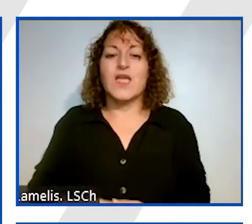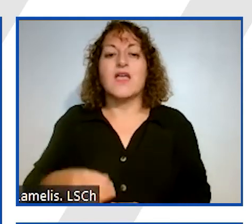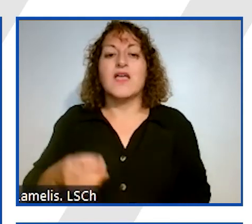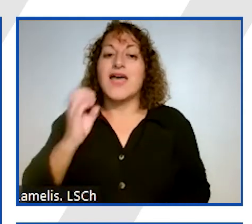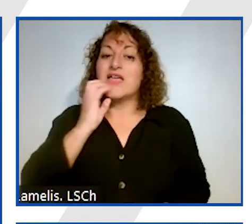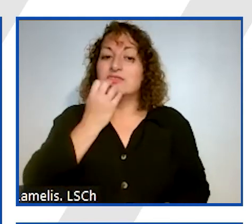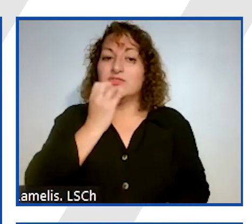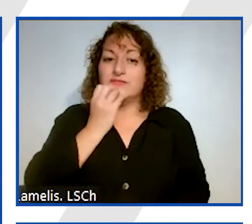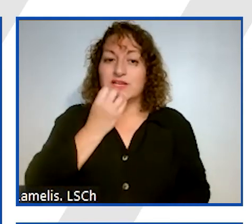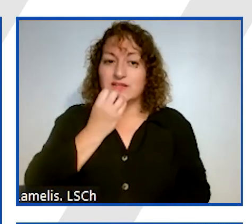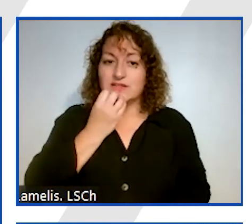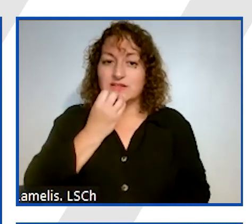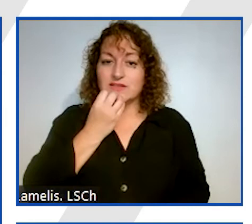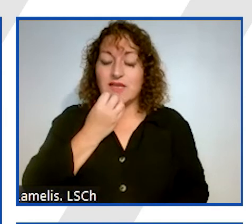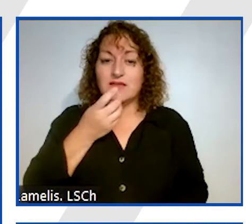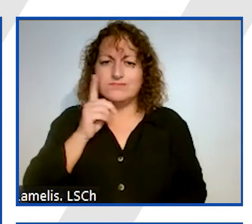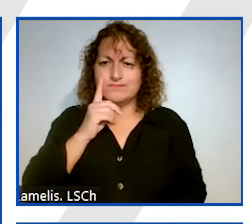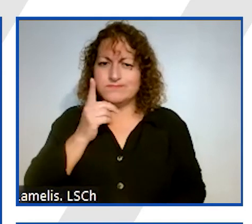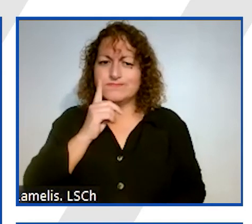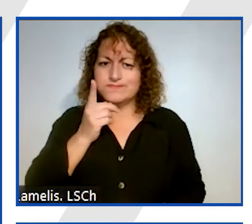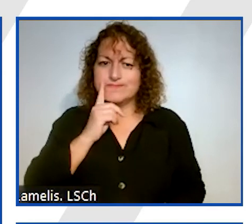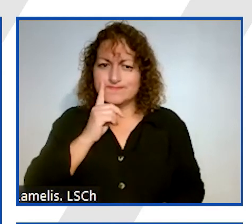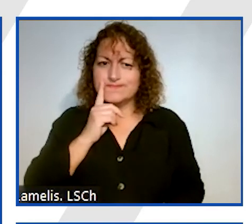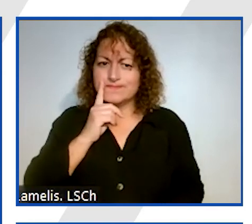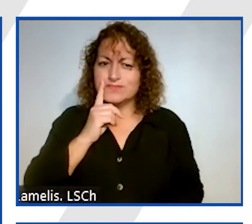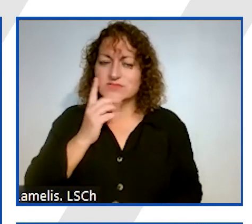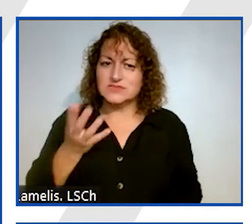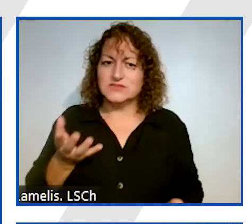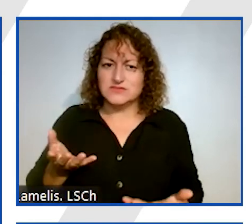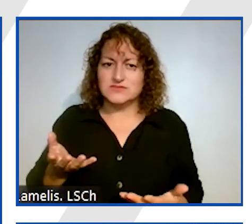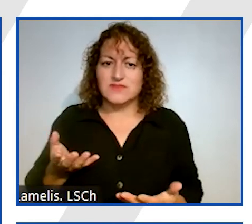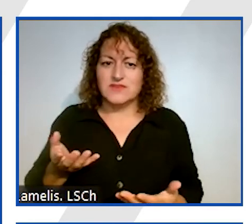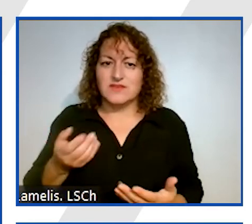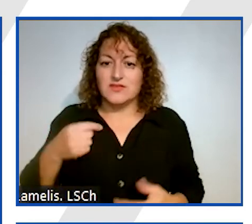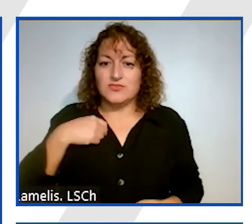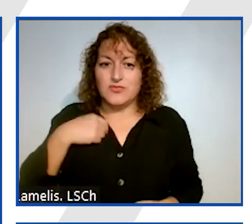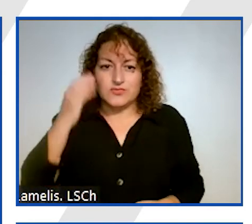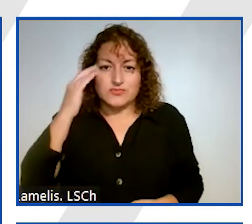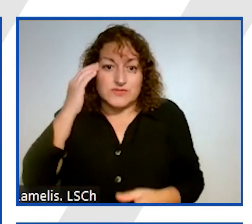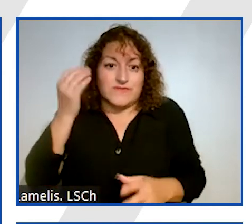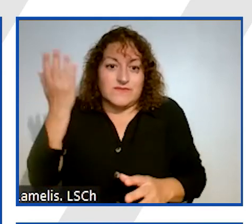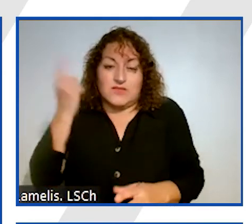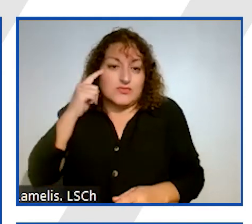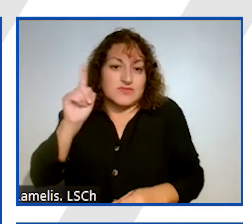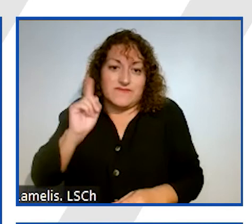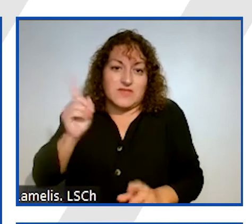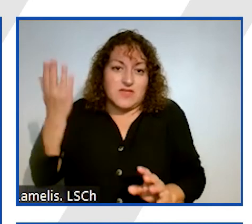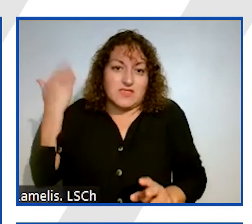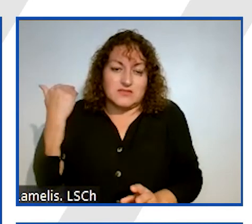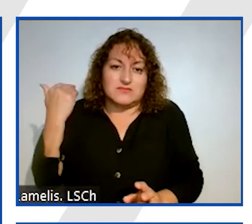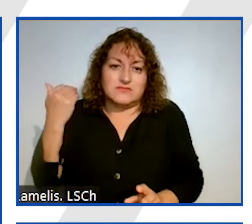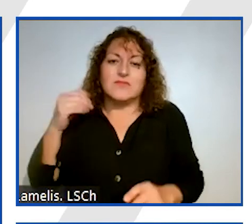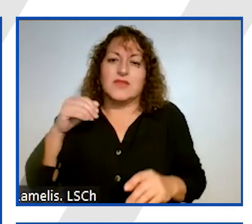Antofagasta es una riqueza, tiene una riqueza que yo no la tenía dimensionada hasta que empecé a trabajar acá, de tollos